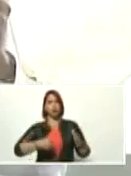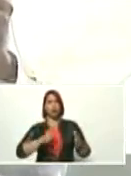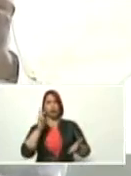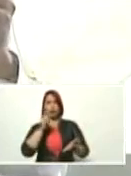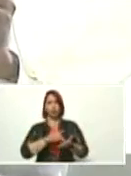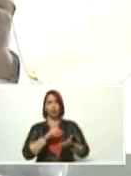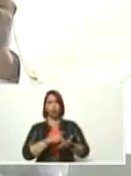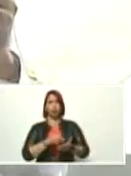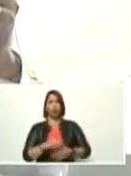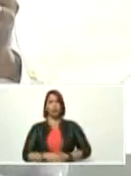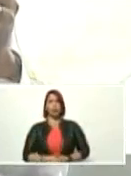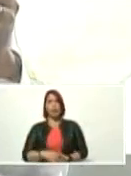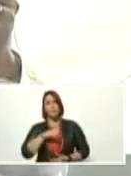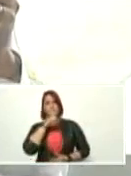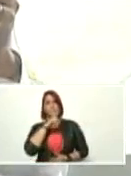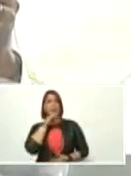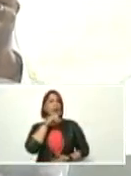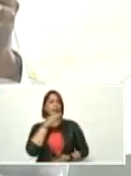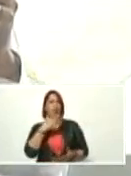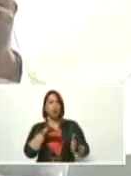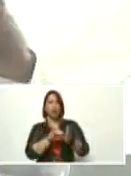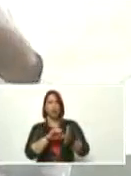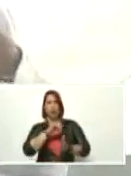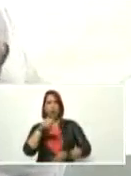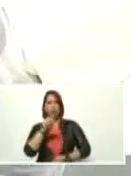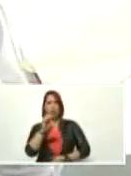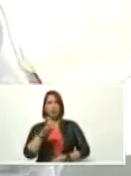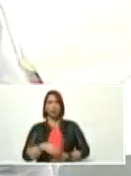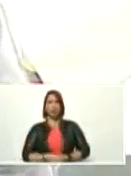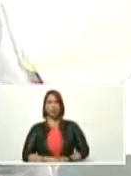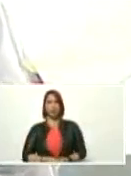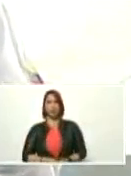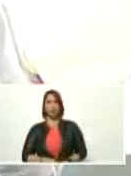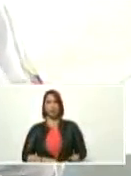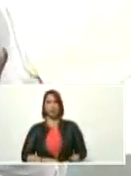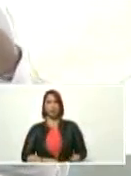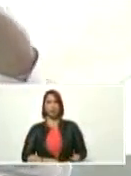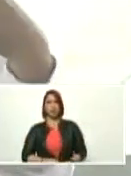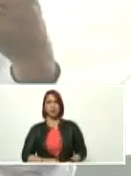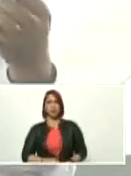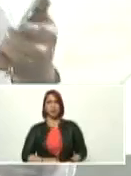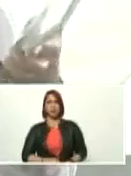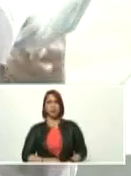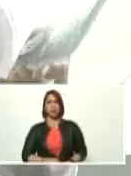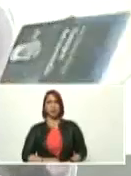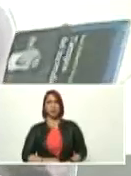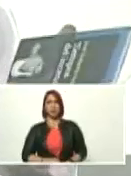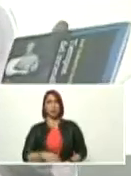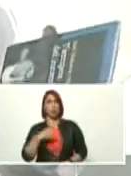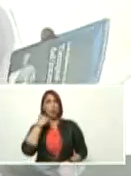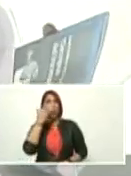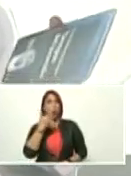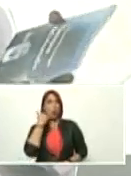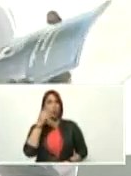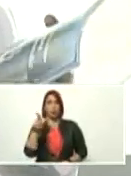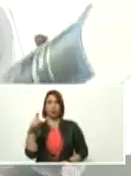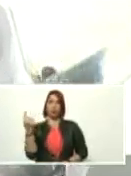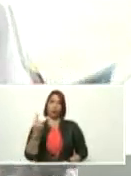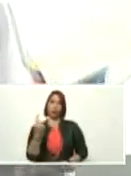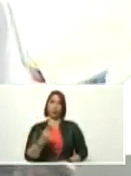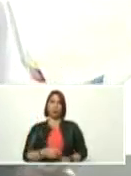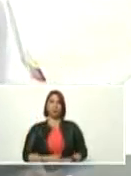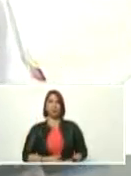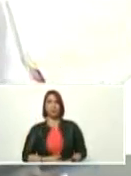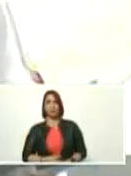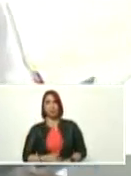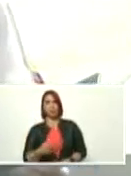Duque, el mal hablado. ¿Dónde está José Roberto? El perro. José Roberto es grosero como él solo.